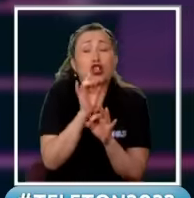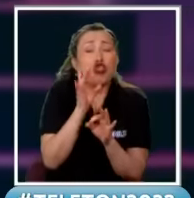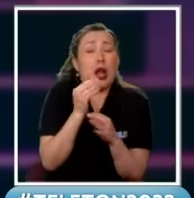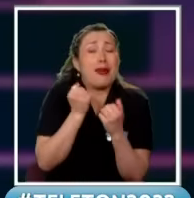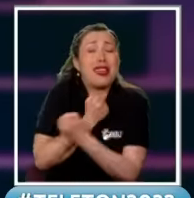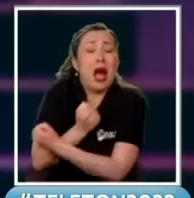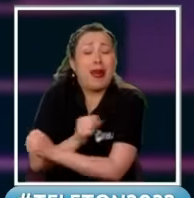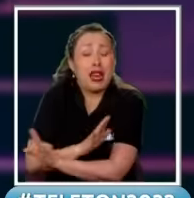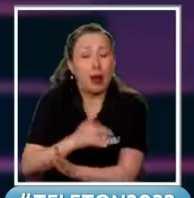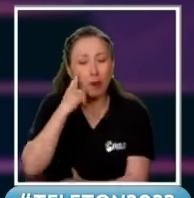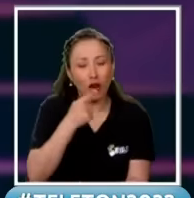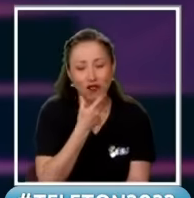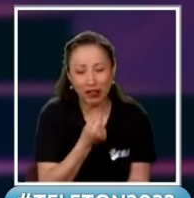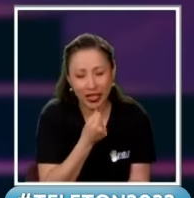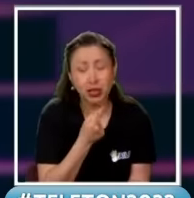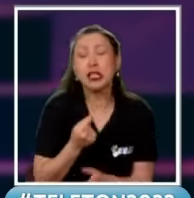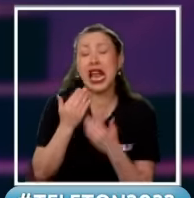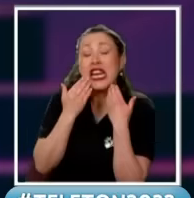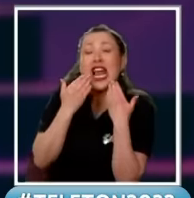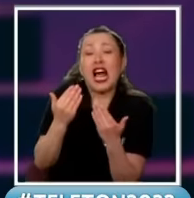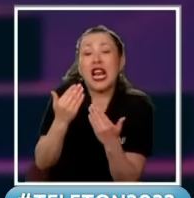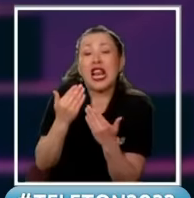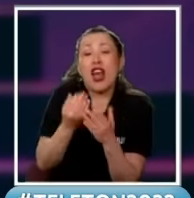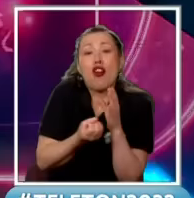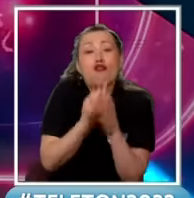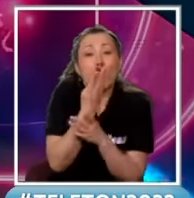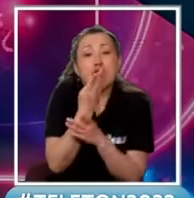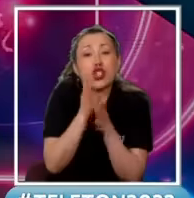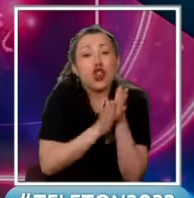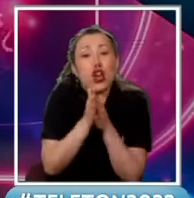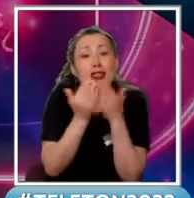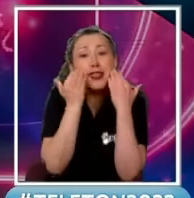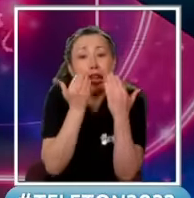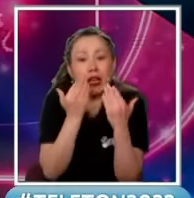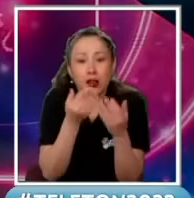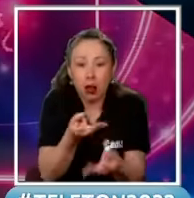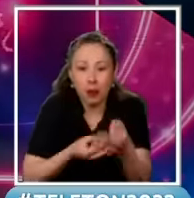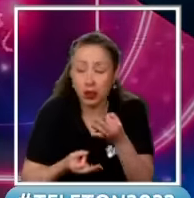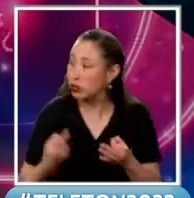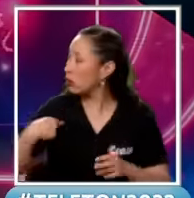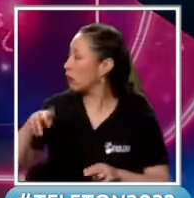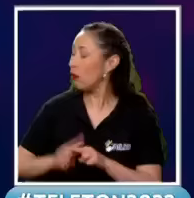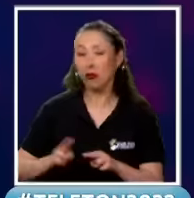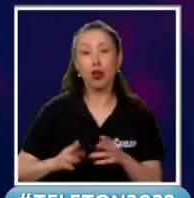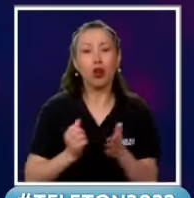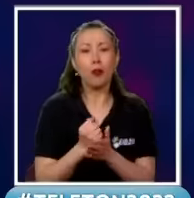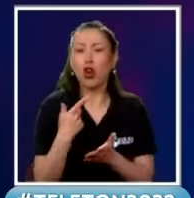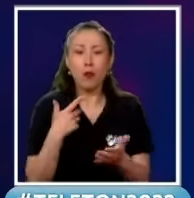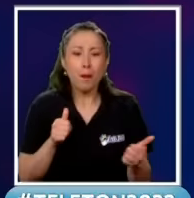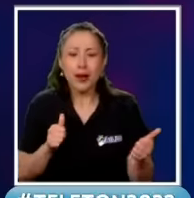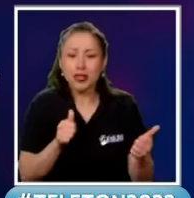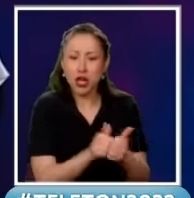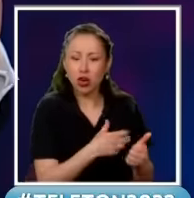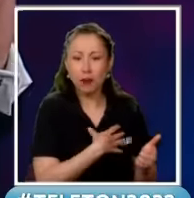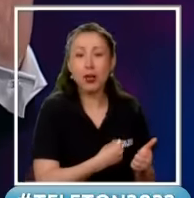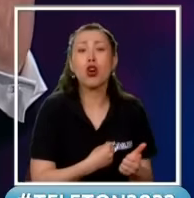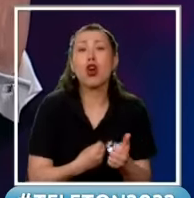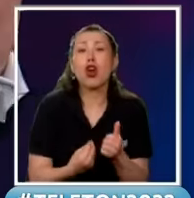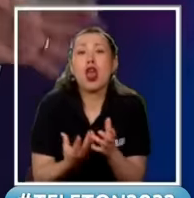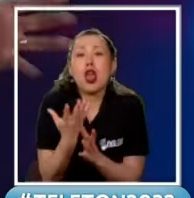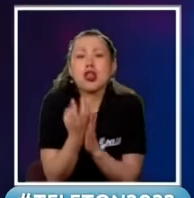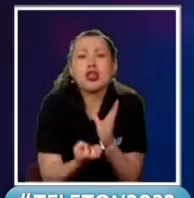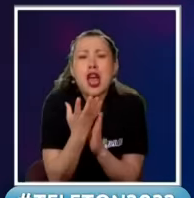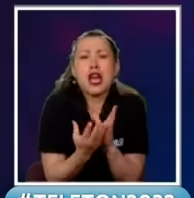más fácil. Flores y chocolates, jejeje. Y funcionaba. ¿Cómo me puedo acercar a mis hijos? Baja la nueva versión